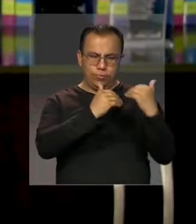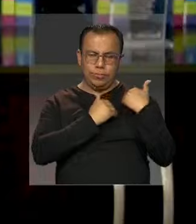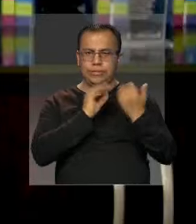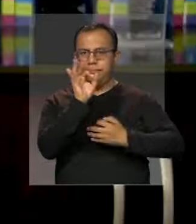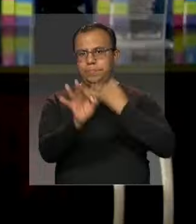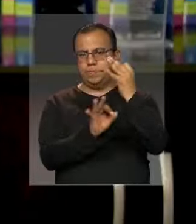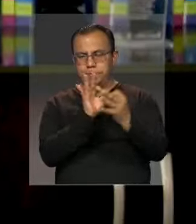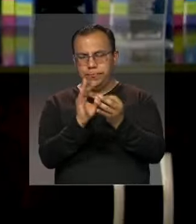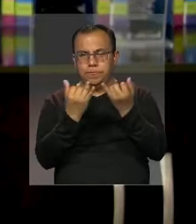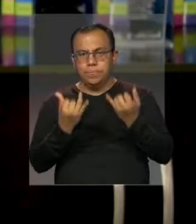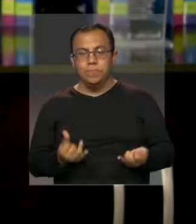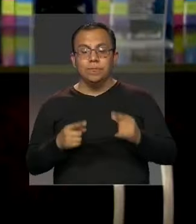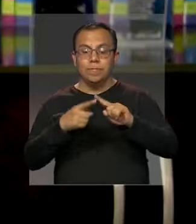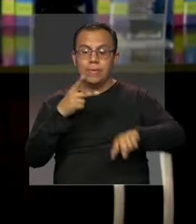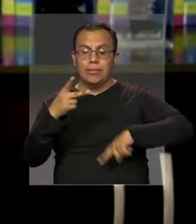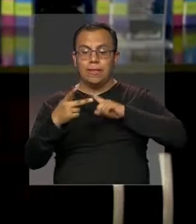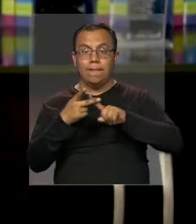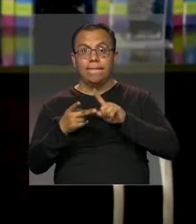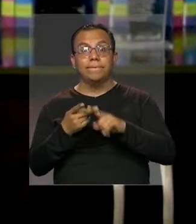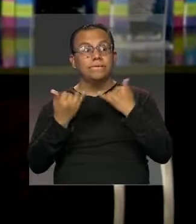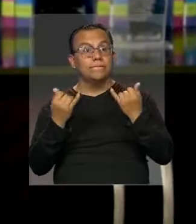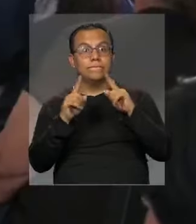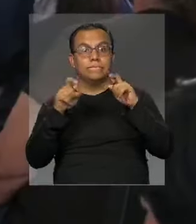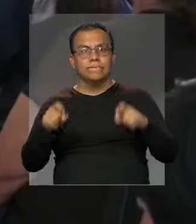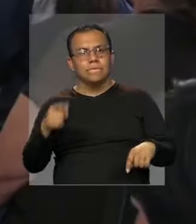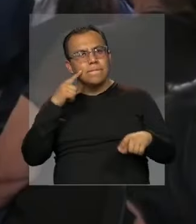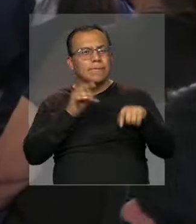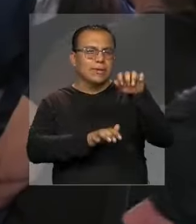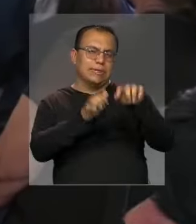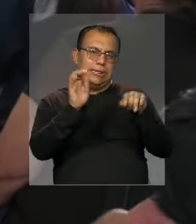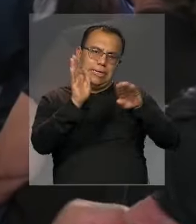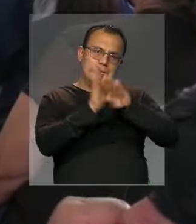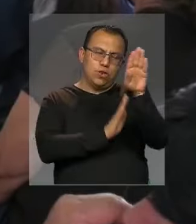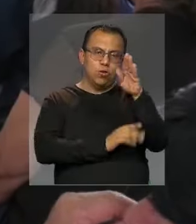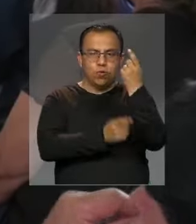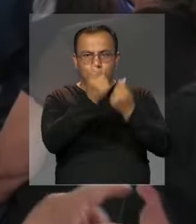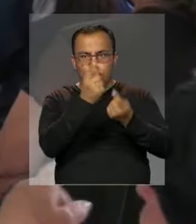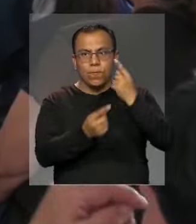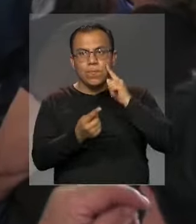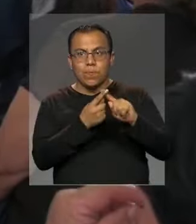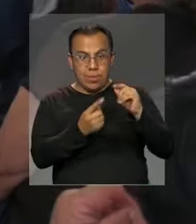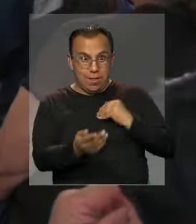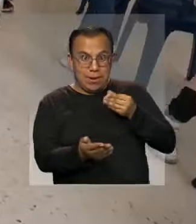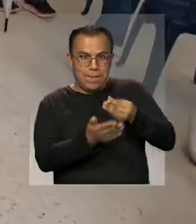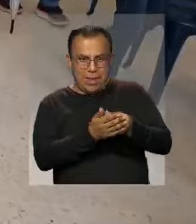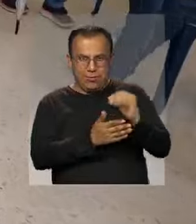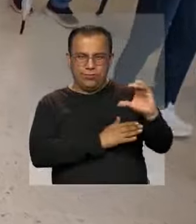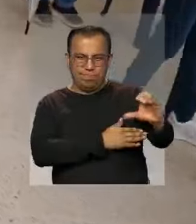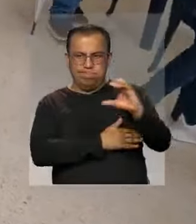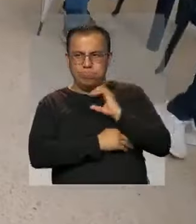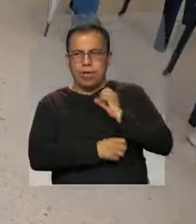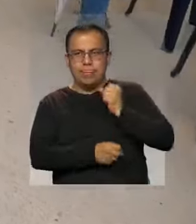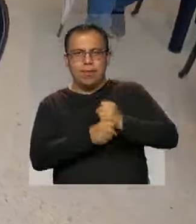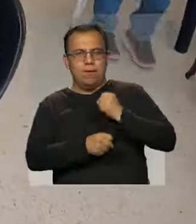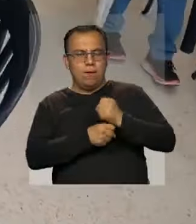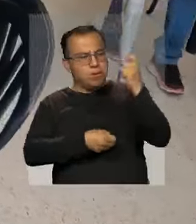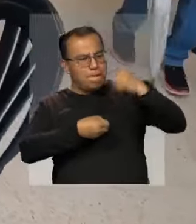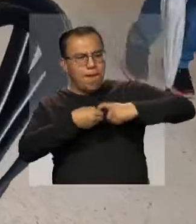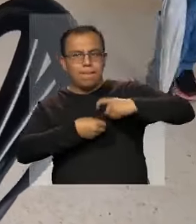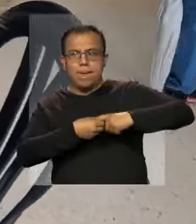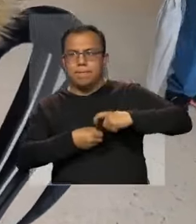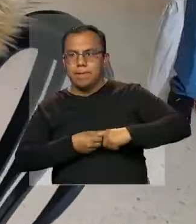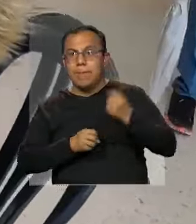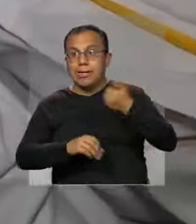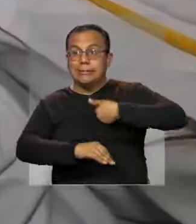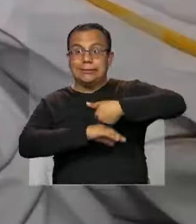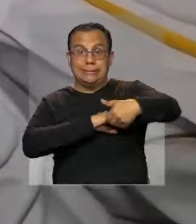cuidado. Lo segundo es un punto con la Secretaría de Desarrollo Económico, generación de ingresos y empleabilidad, que es otra de las grandes